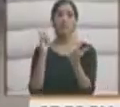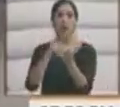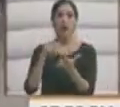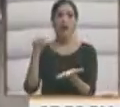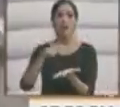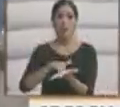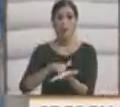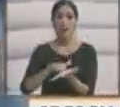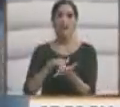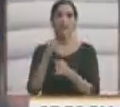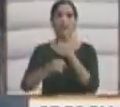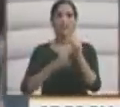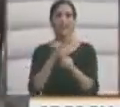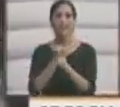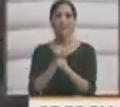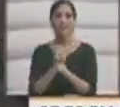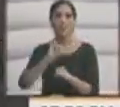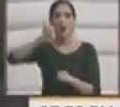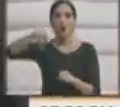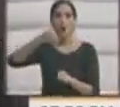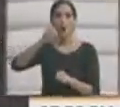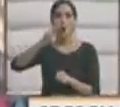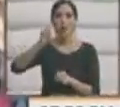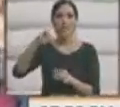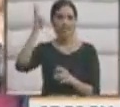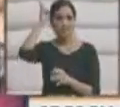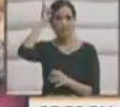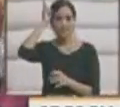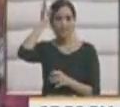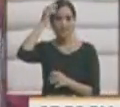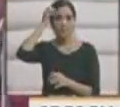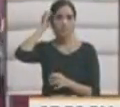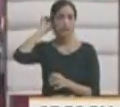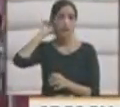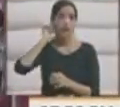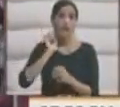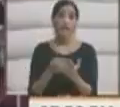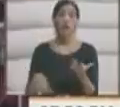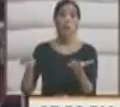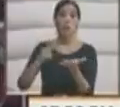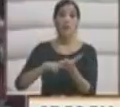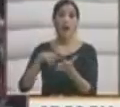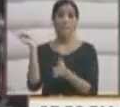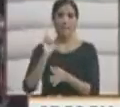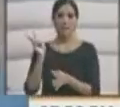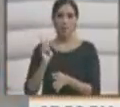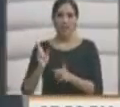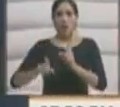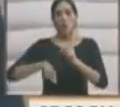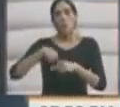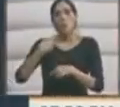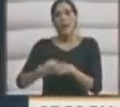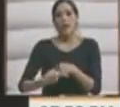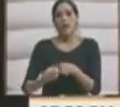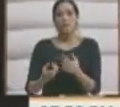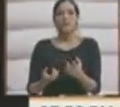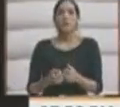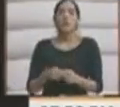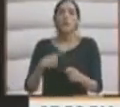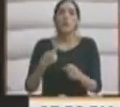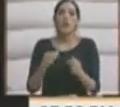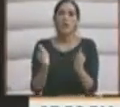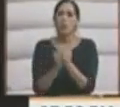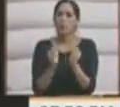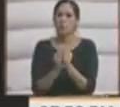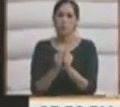Aeropuerto Internacional Jorge Chávez de Lima. Los connacionales retornaron a Venezuela luego de haber atravesado una dura